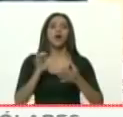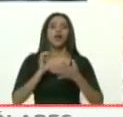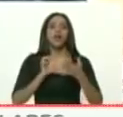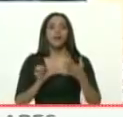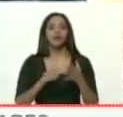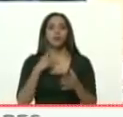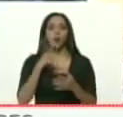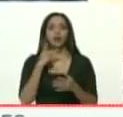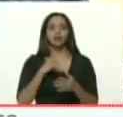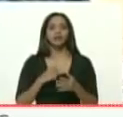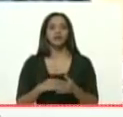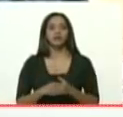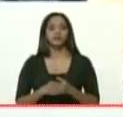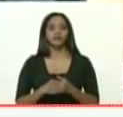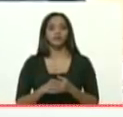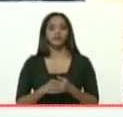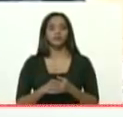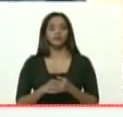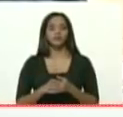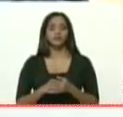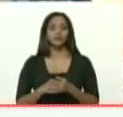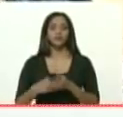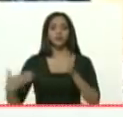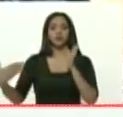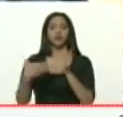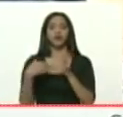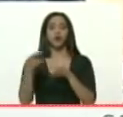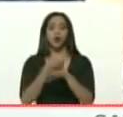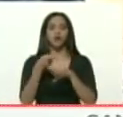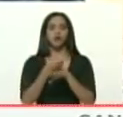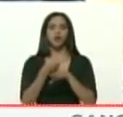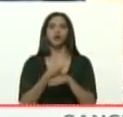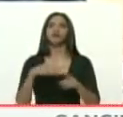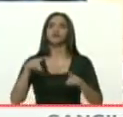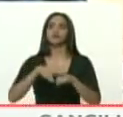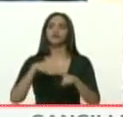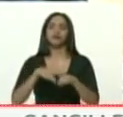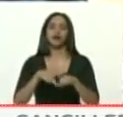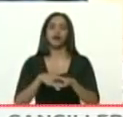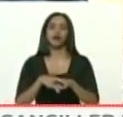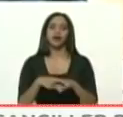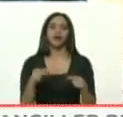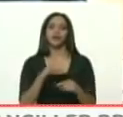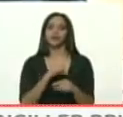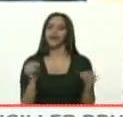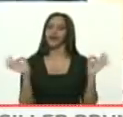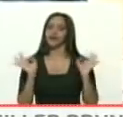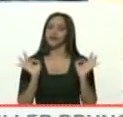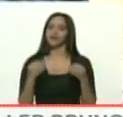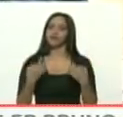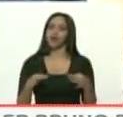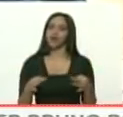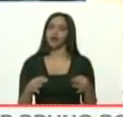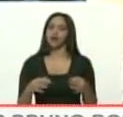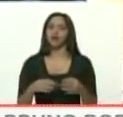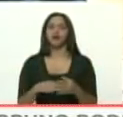para afectar gobierno, incidir en esta guerra no convencional, que todos sabemos pues que